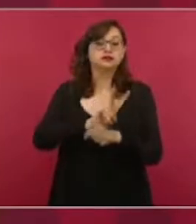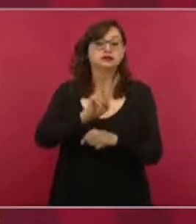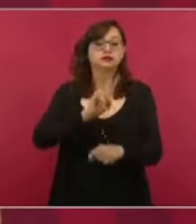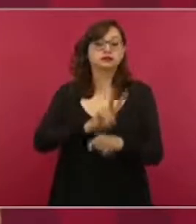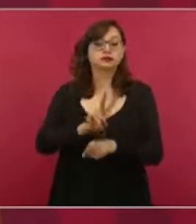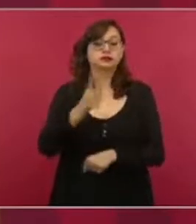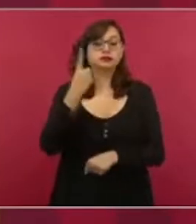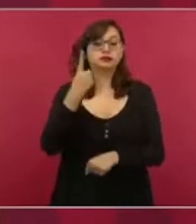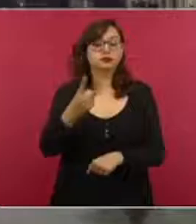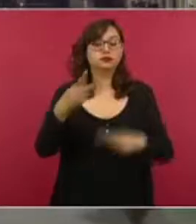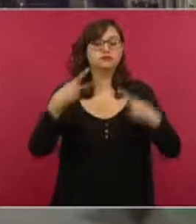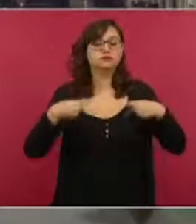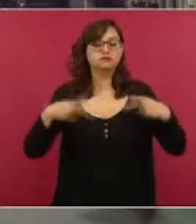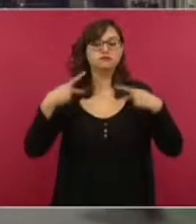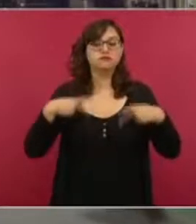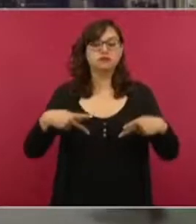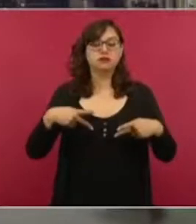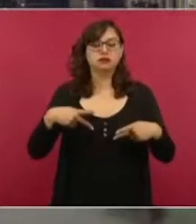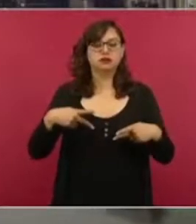que